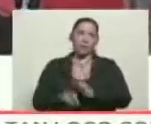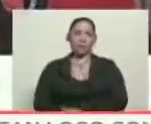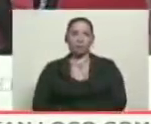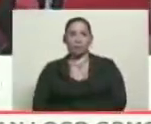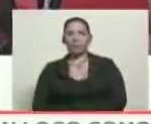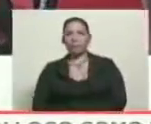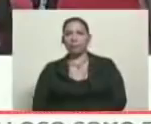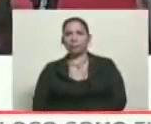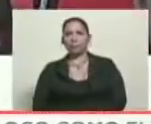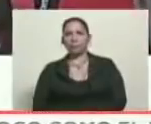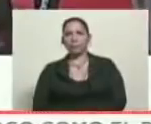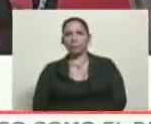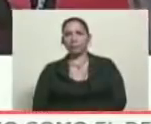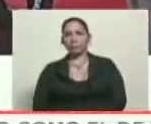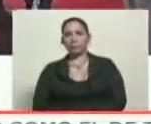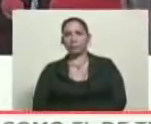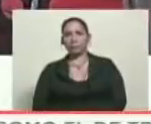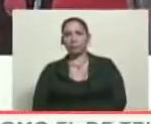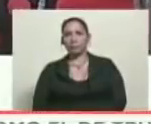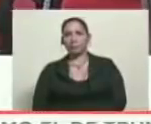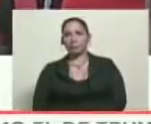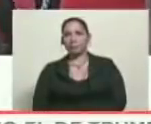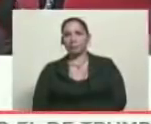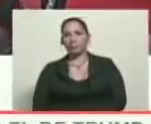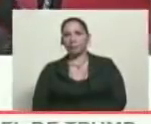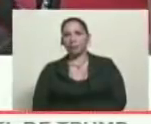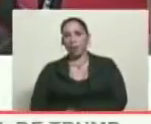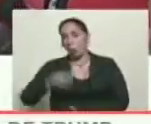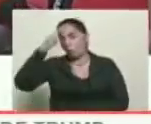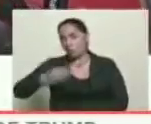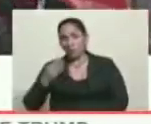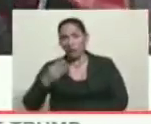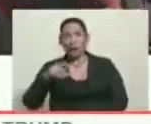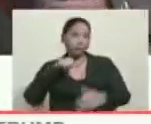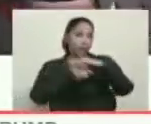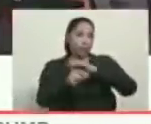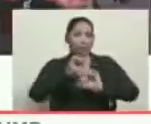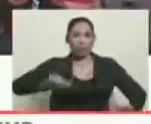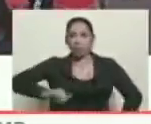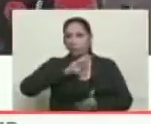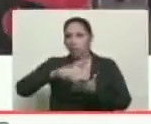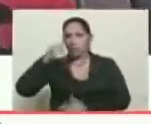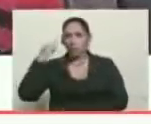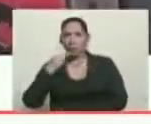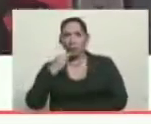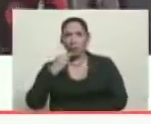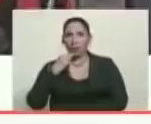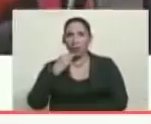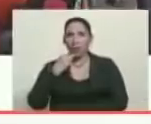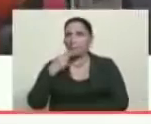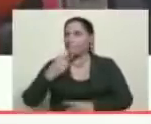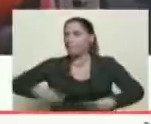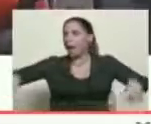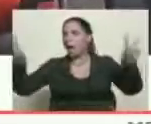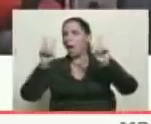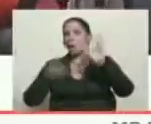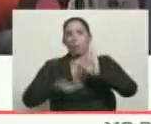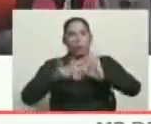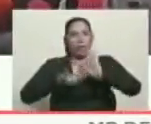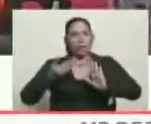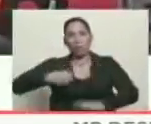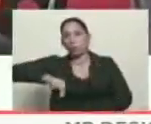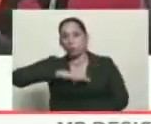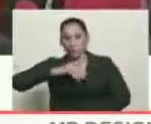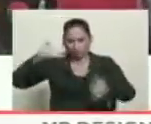repudio absoluto de los oficiales, de los soldados de nuestra Fuerza Armada Nacional Bolivariana, porque uno de los valores fundamentales nuestros es